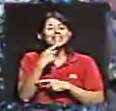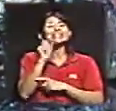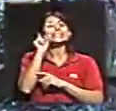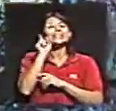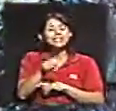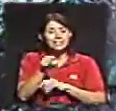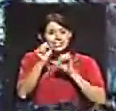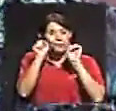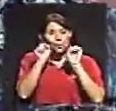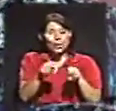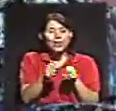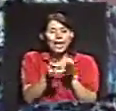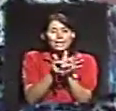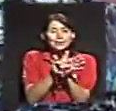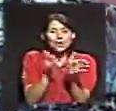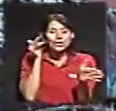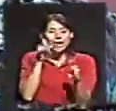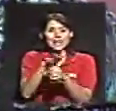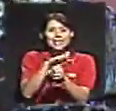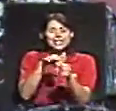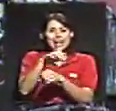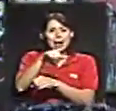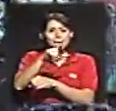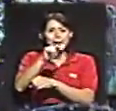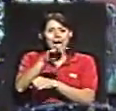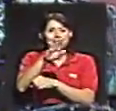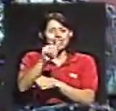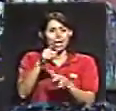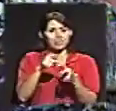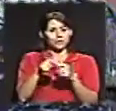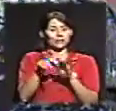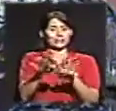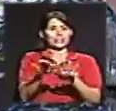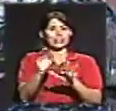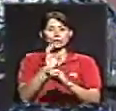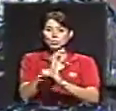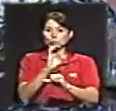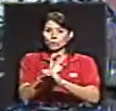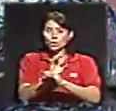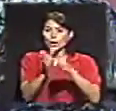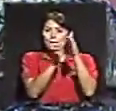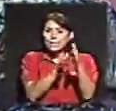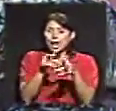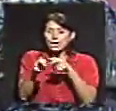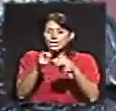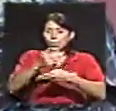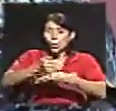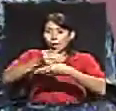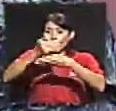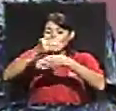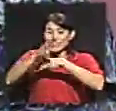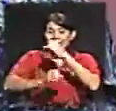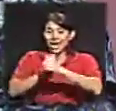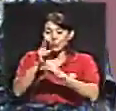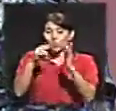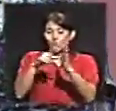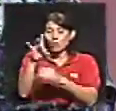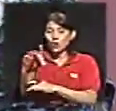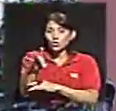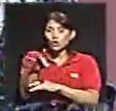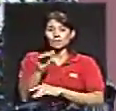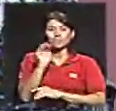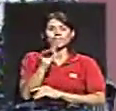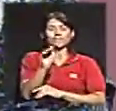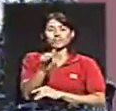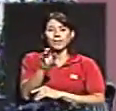Plata. Eso es lo que alerta, más bien el plan regulador del 2008 alerta al MINAET, y el MINAET